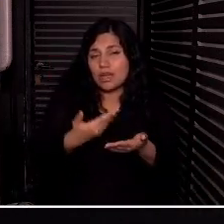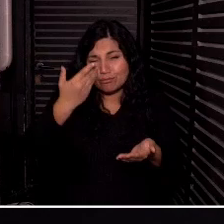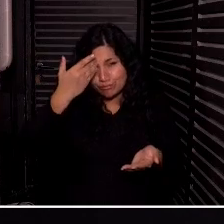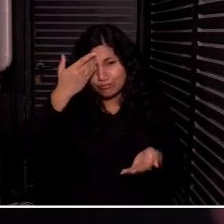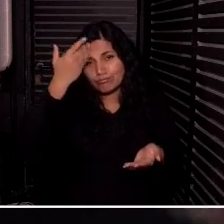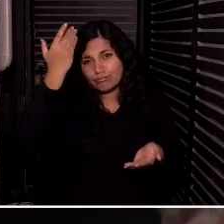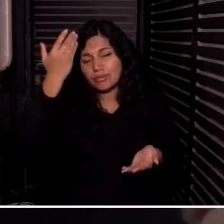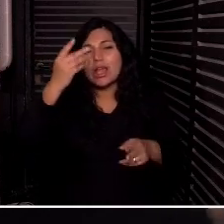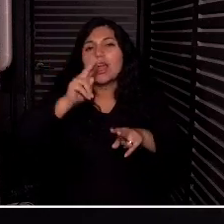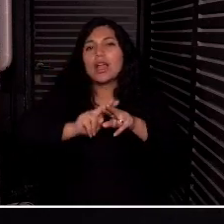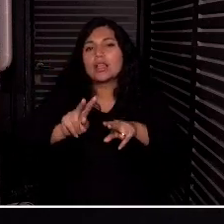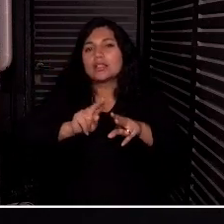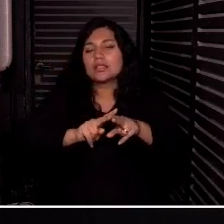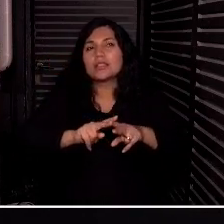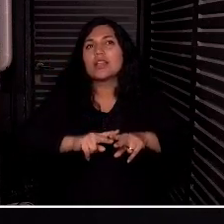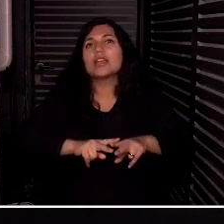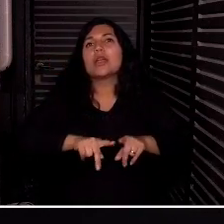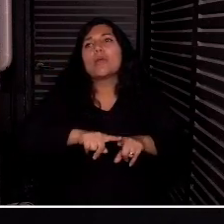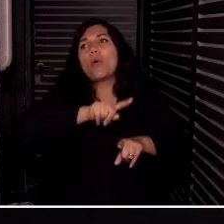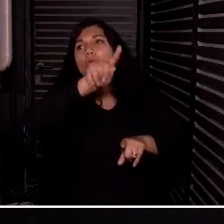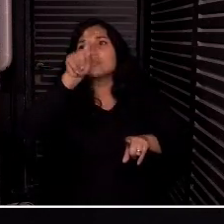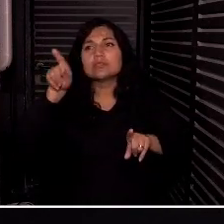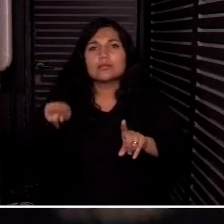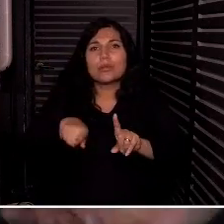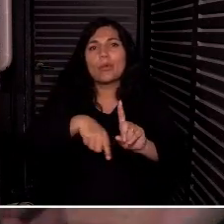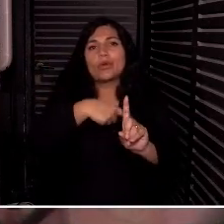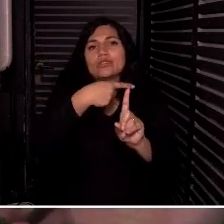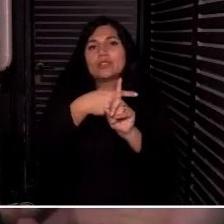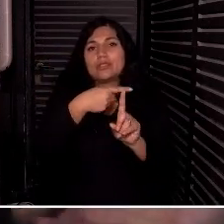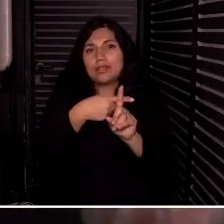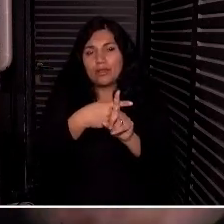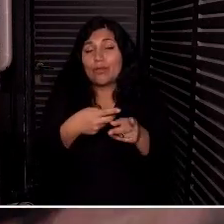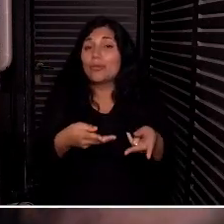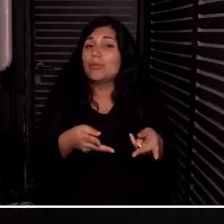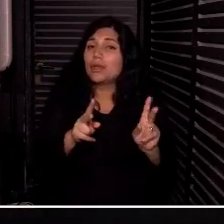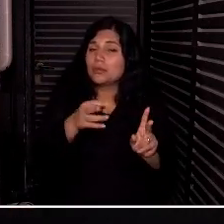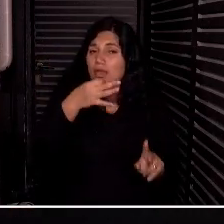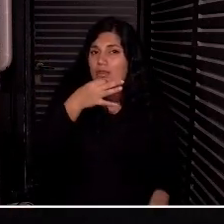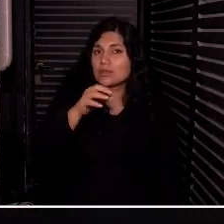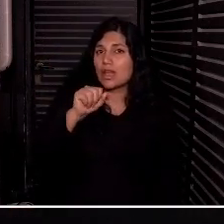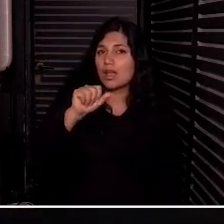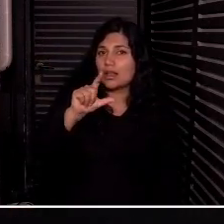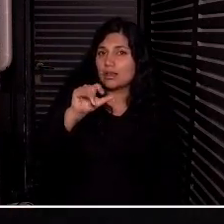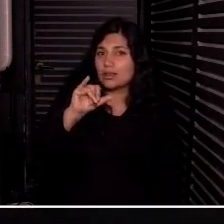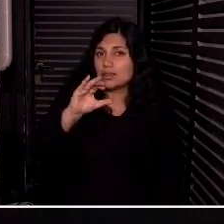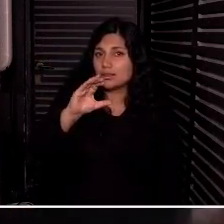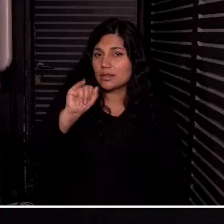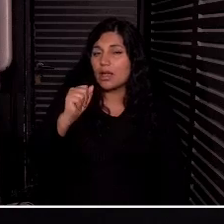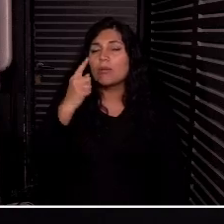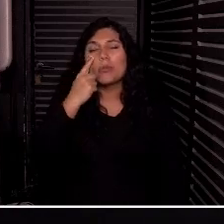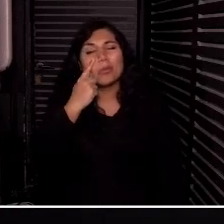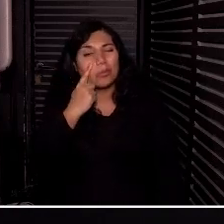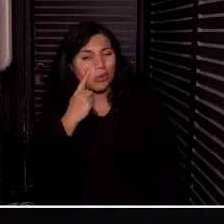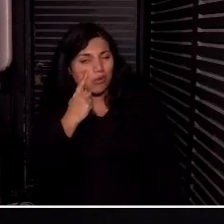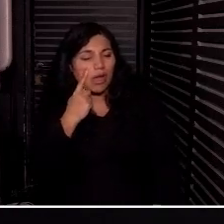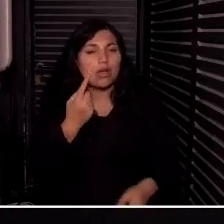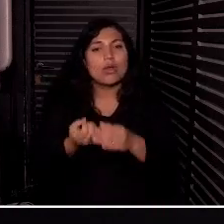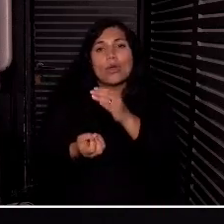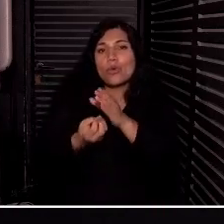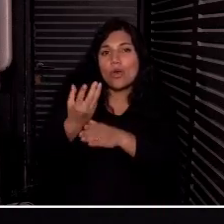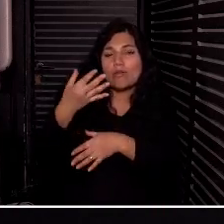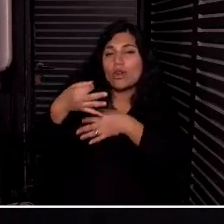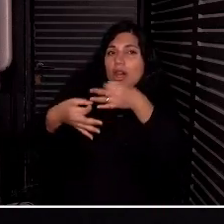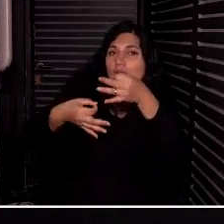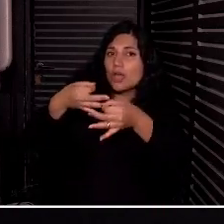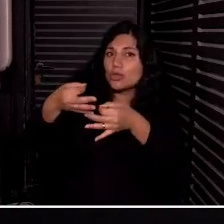para generar un círculo virtuoso que permita hacer lo que decía Alicia experimentar eh traer otros relatos